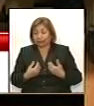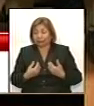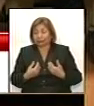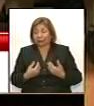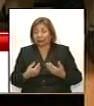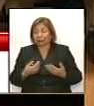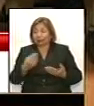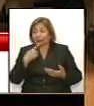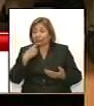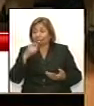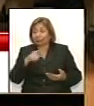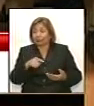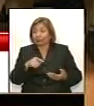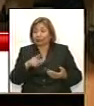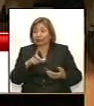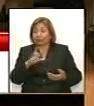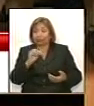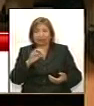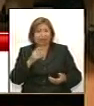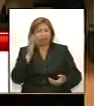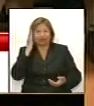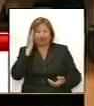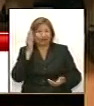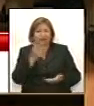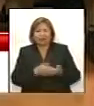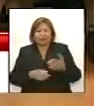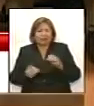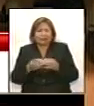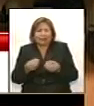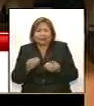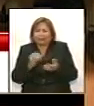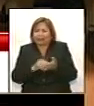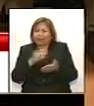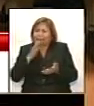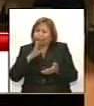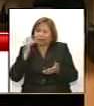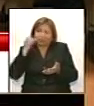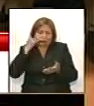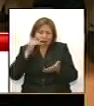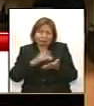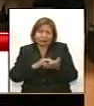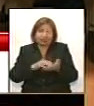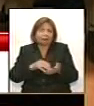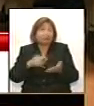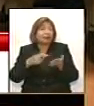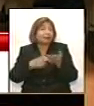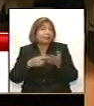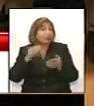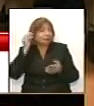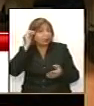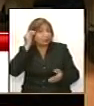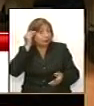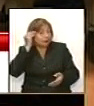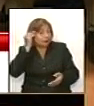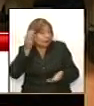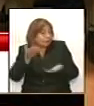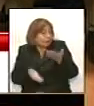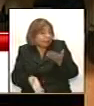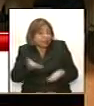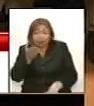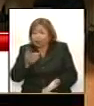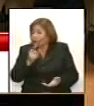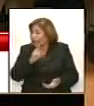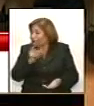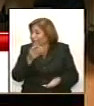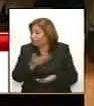activistas que me decían, oye, la geolocalización de esta persona no sale, y me ponía a hablar con alguien de ingeniería, y me decía por ahí que no estaba en